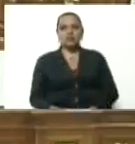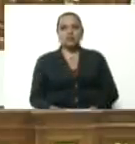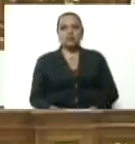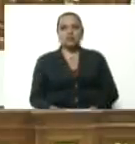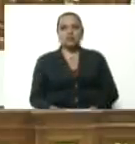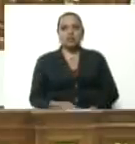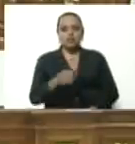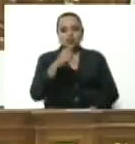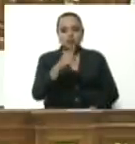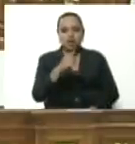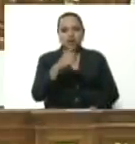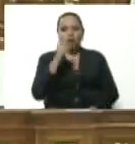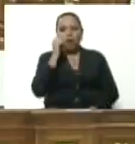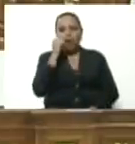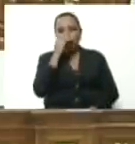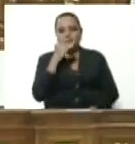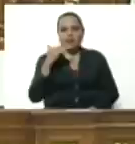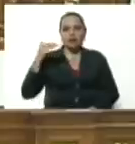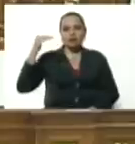usted es un señor mayor,